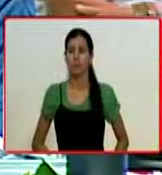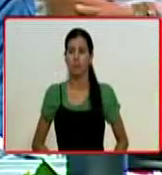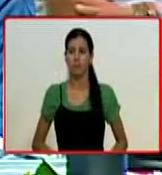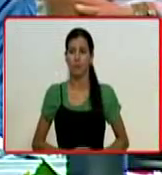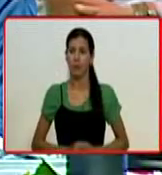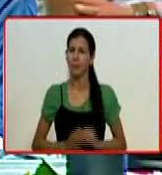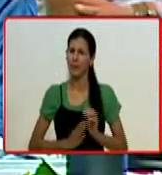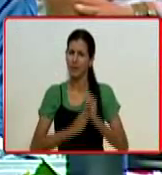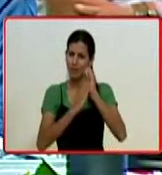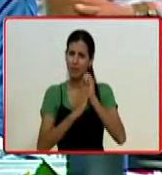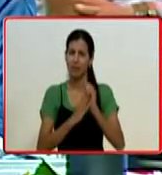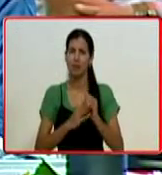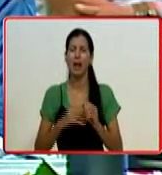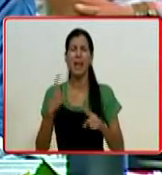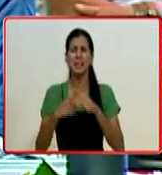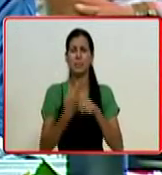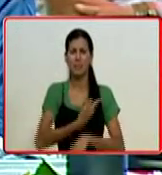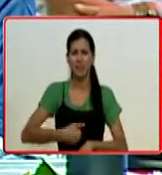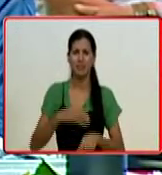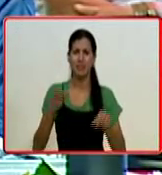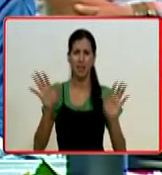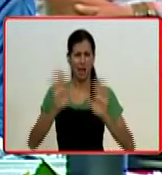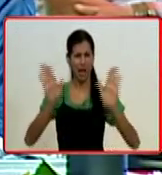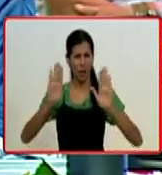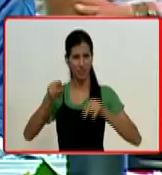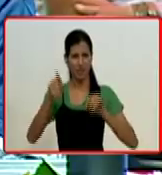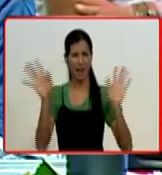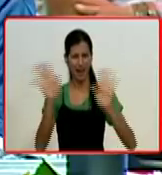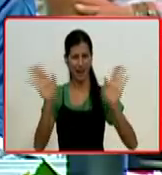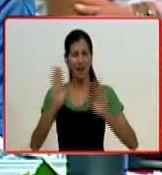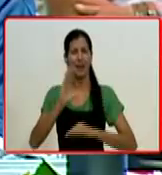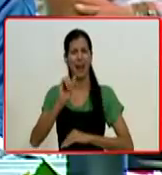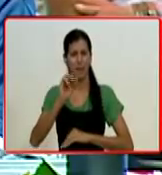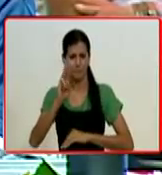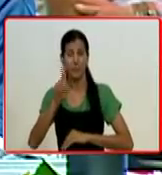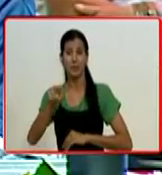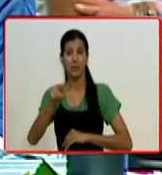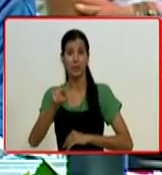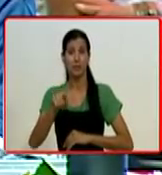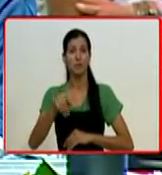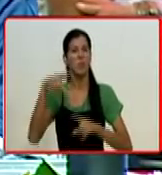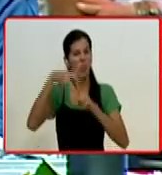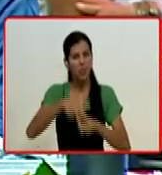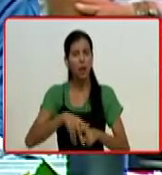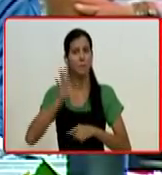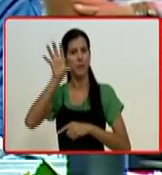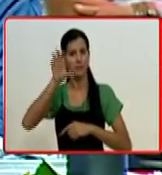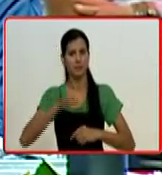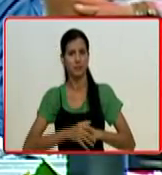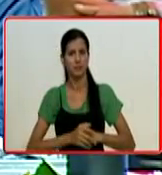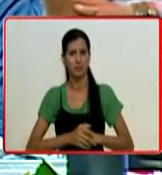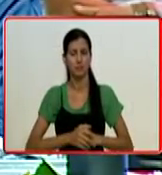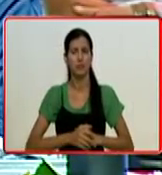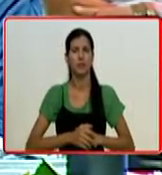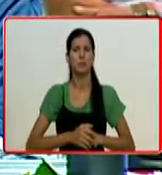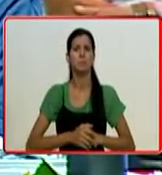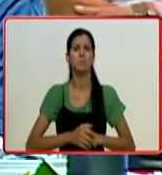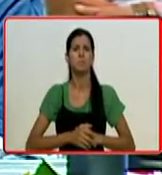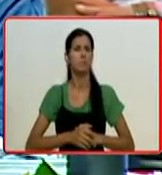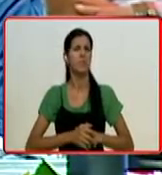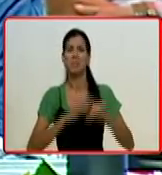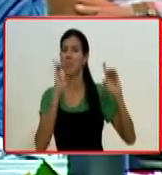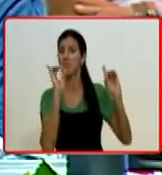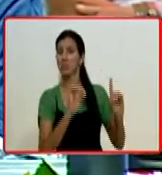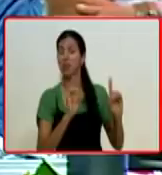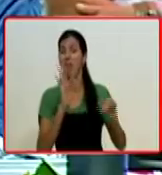liberar todos los precios y para someter al país a los dictámenes del